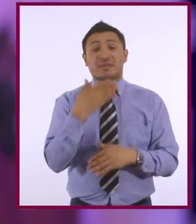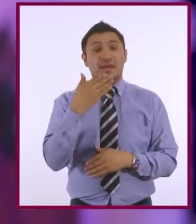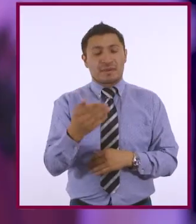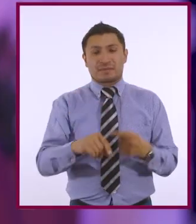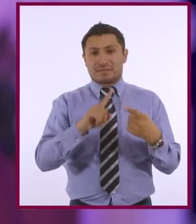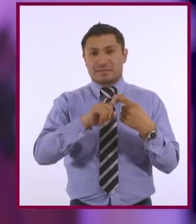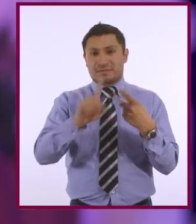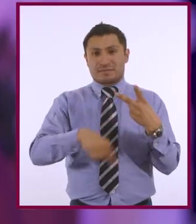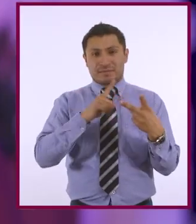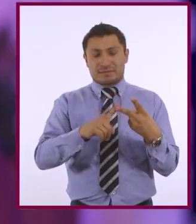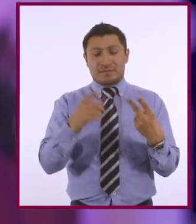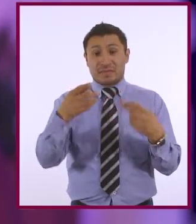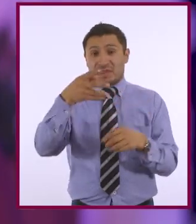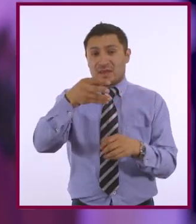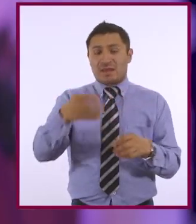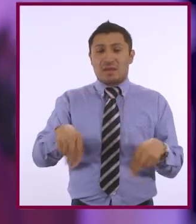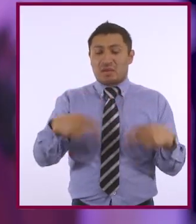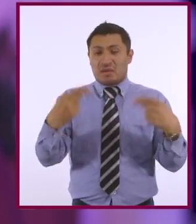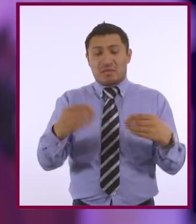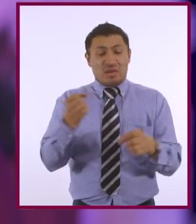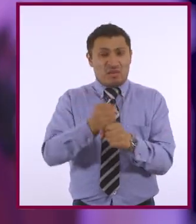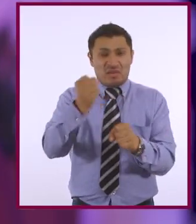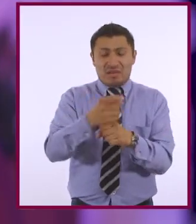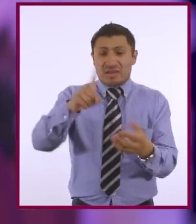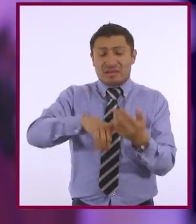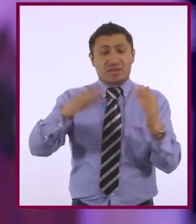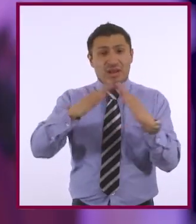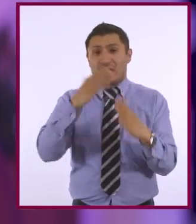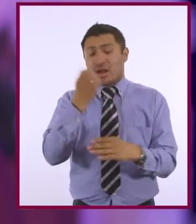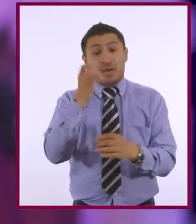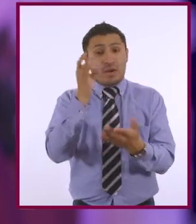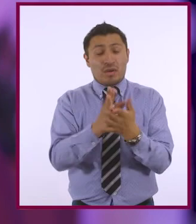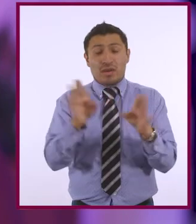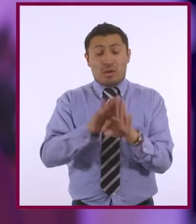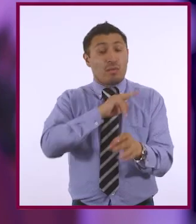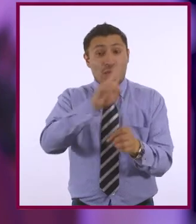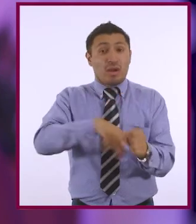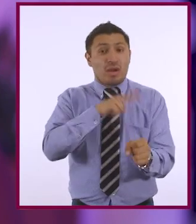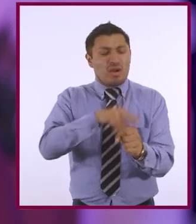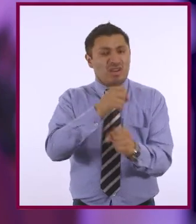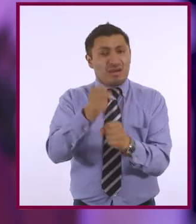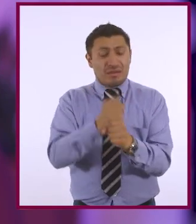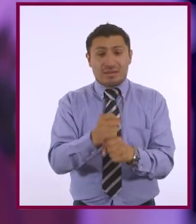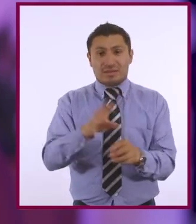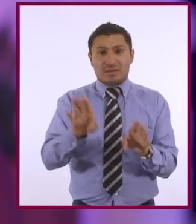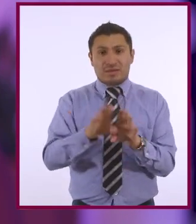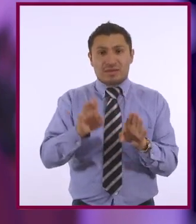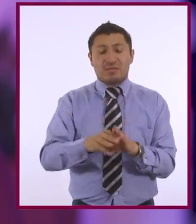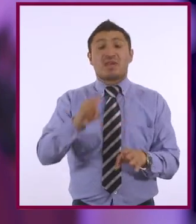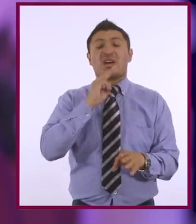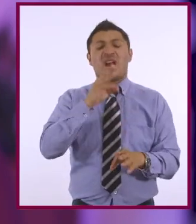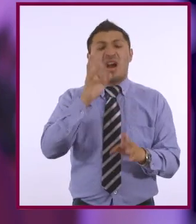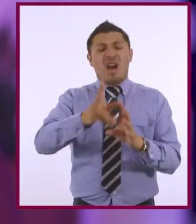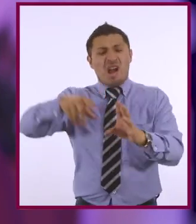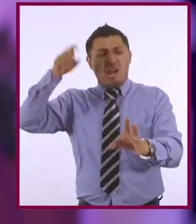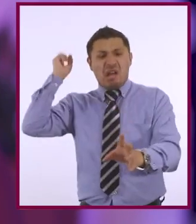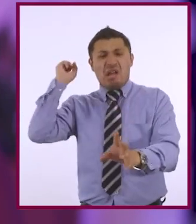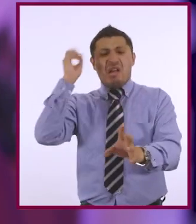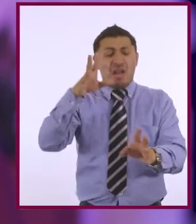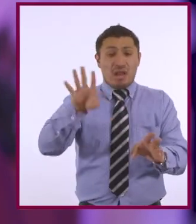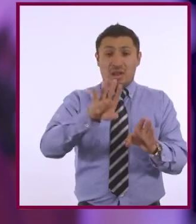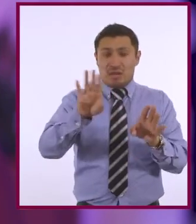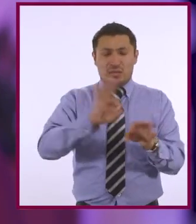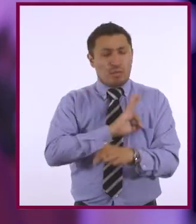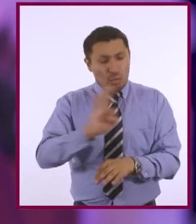2. Hacer bromas sobre la violencia en el hogar y en la escuela solo la normaliza. La clásica caricatura de la madre aventando la chancla a los hijos puede